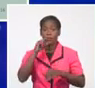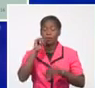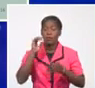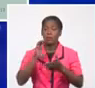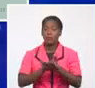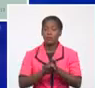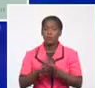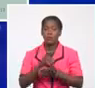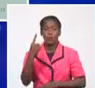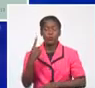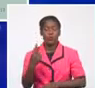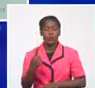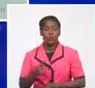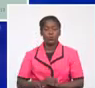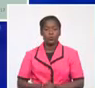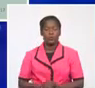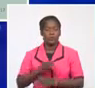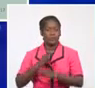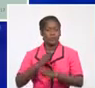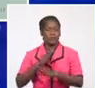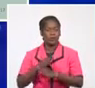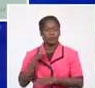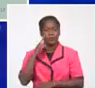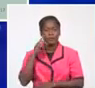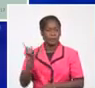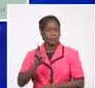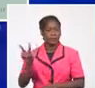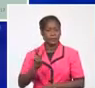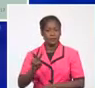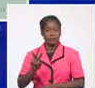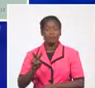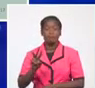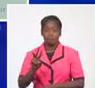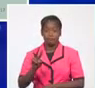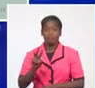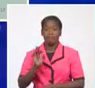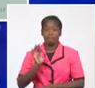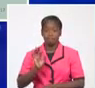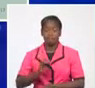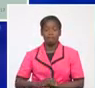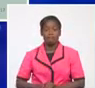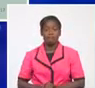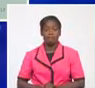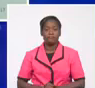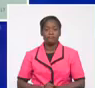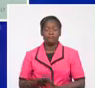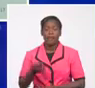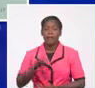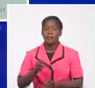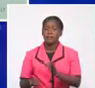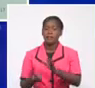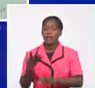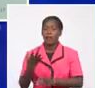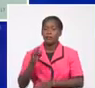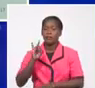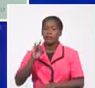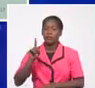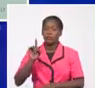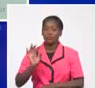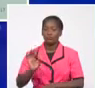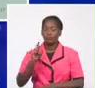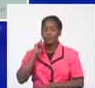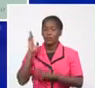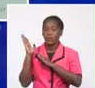Santiago incrementa los casos en 22 más, 71 casos autóctonos ayer, mantiene una transmisión